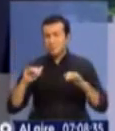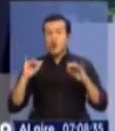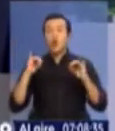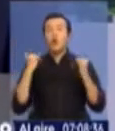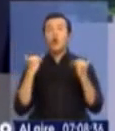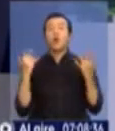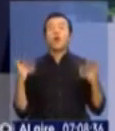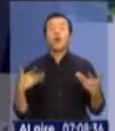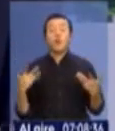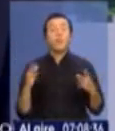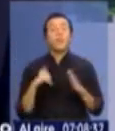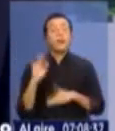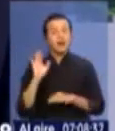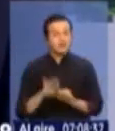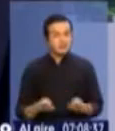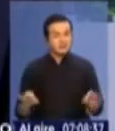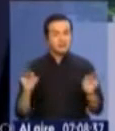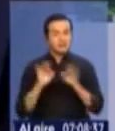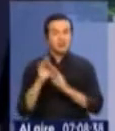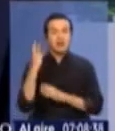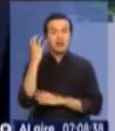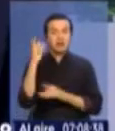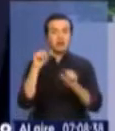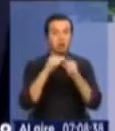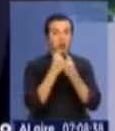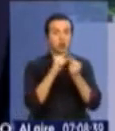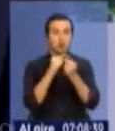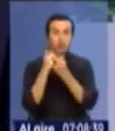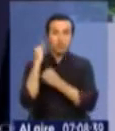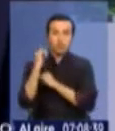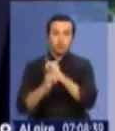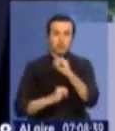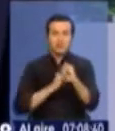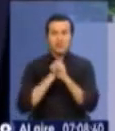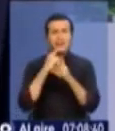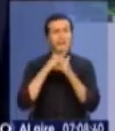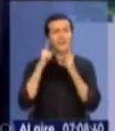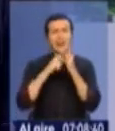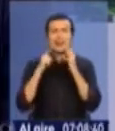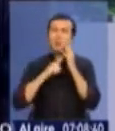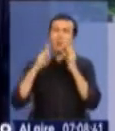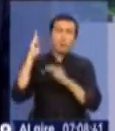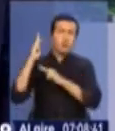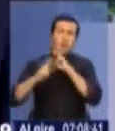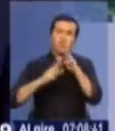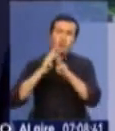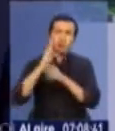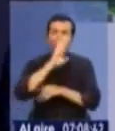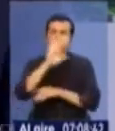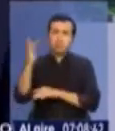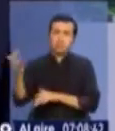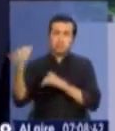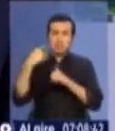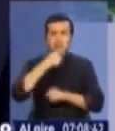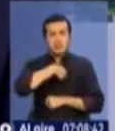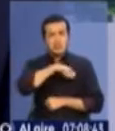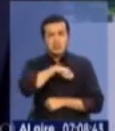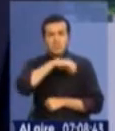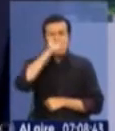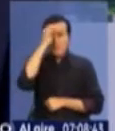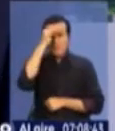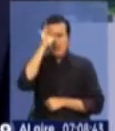hay 14 grupos de internacionales de diferentes partes del mundo están de españa' de francia y de